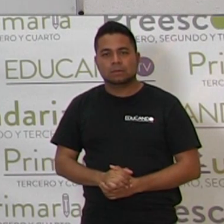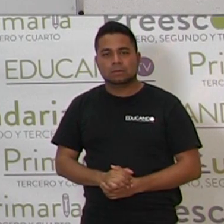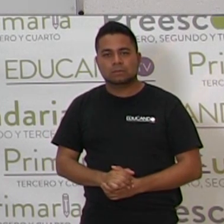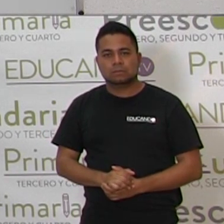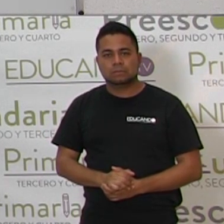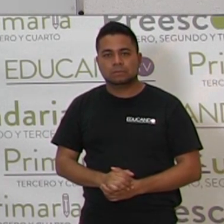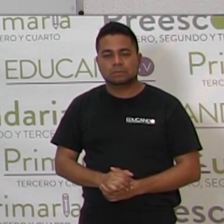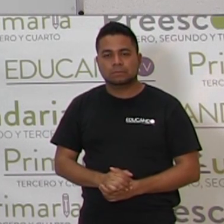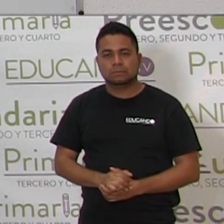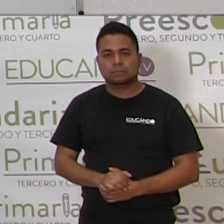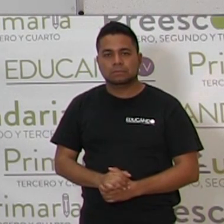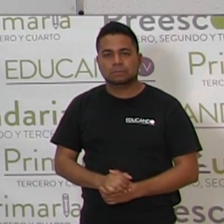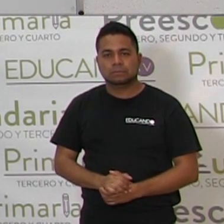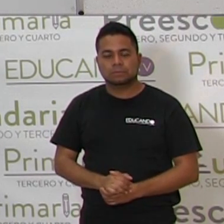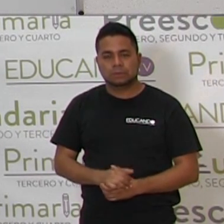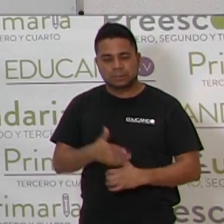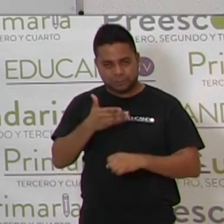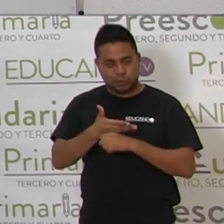Muy bien.